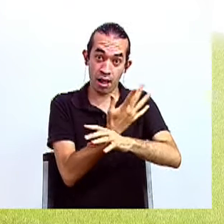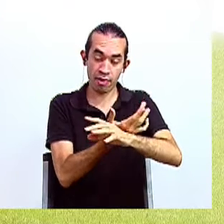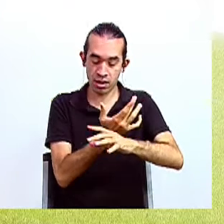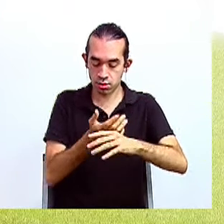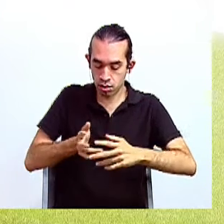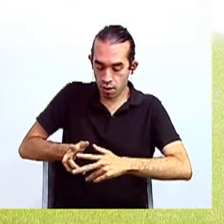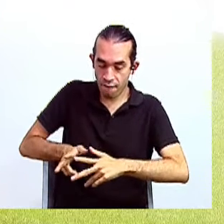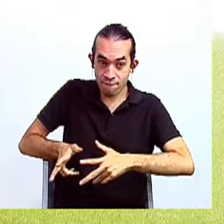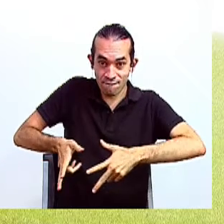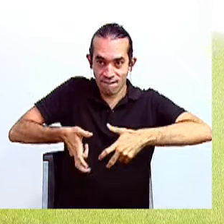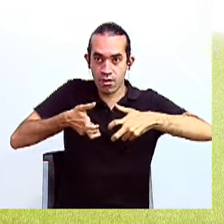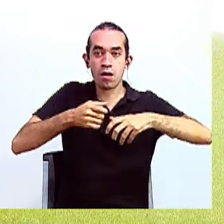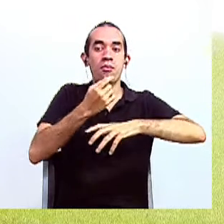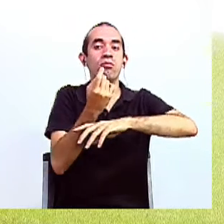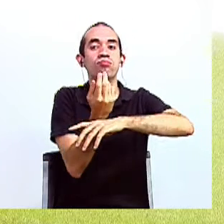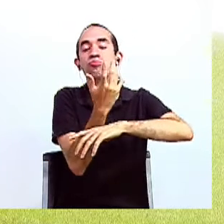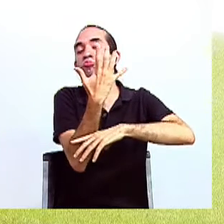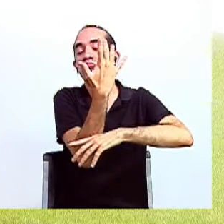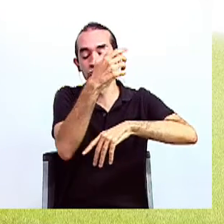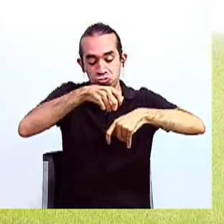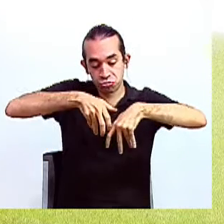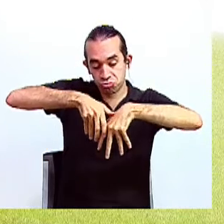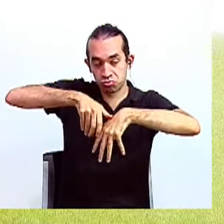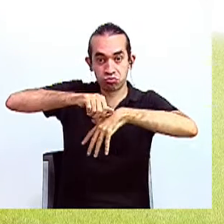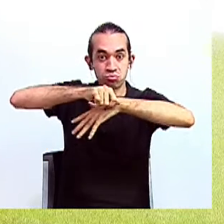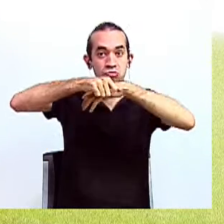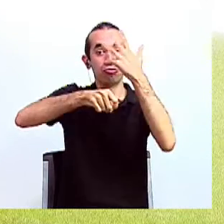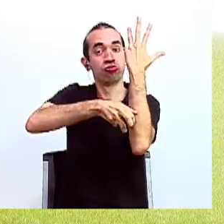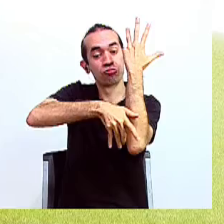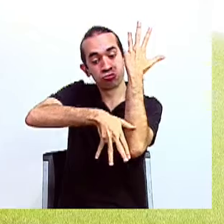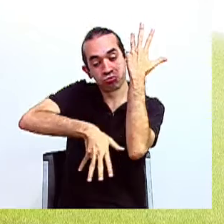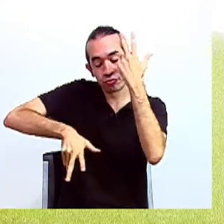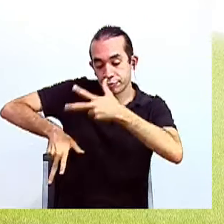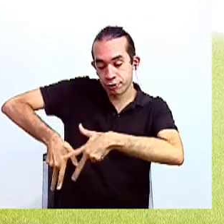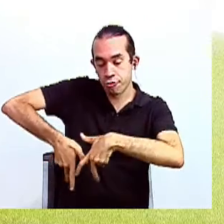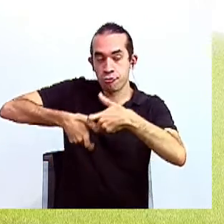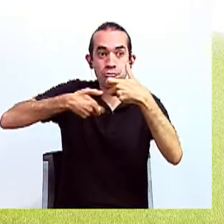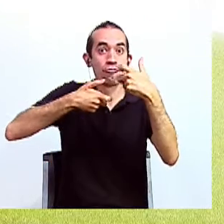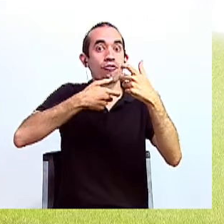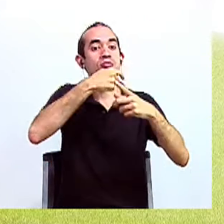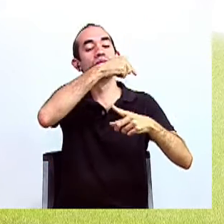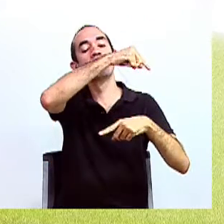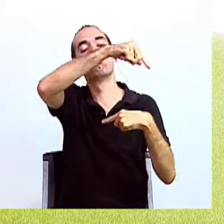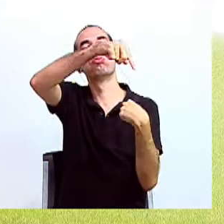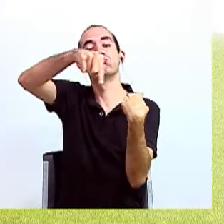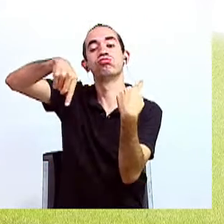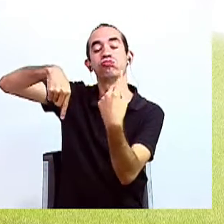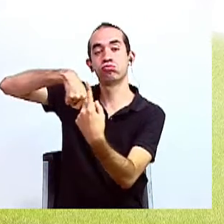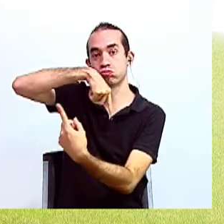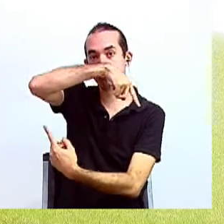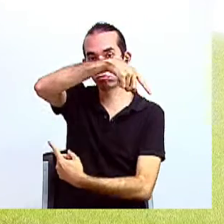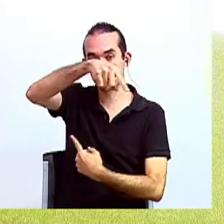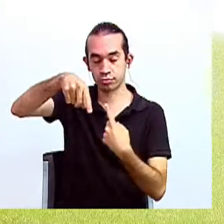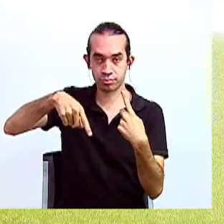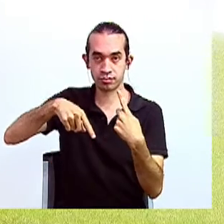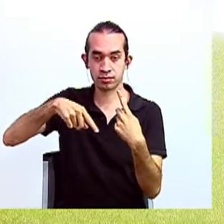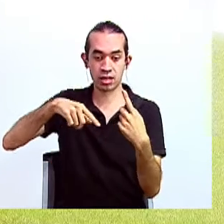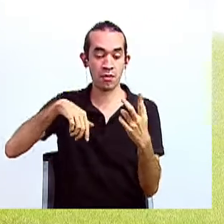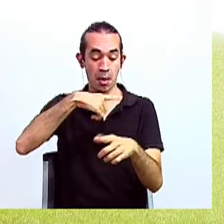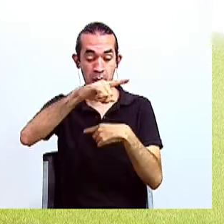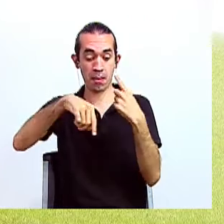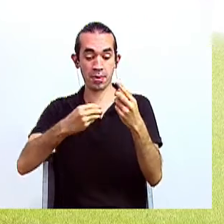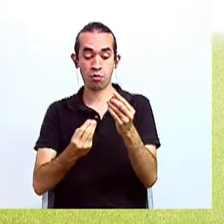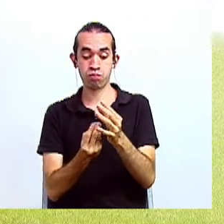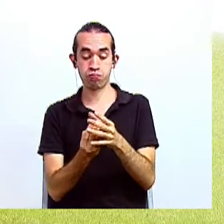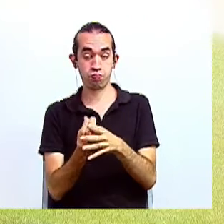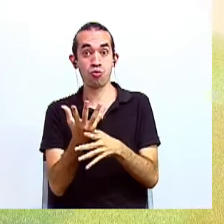en cada uno de estos procesos. Y así, además, se da un desprendimiento de calor al